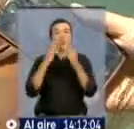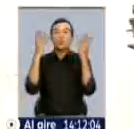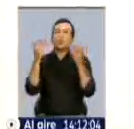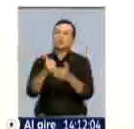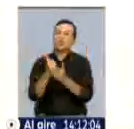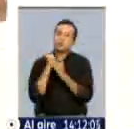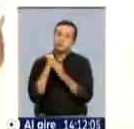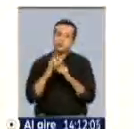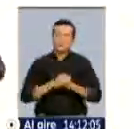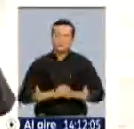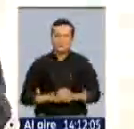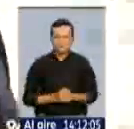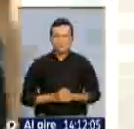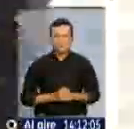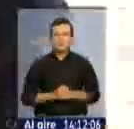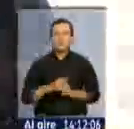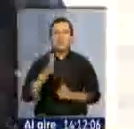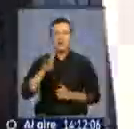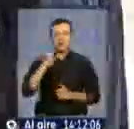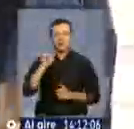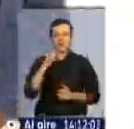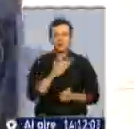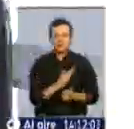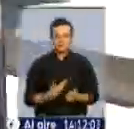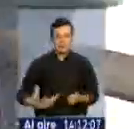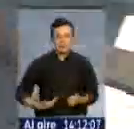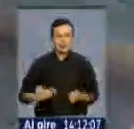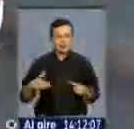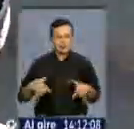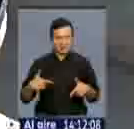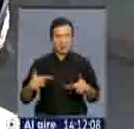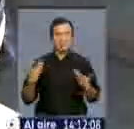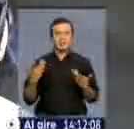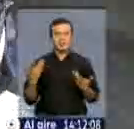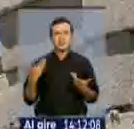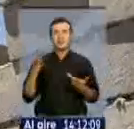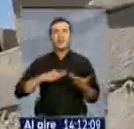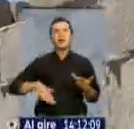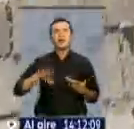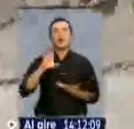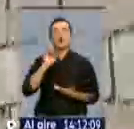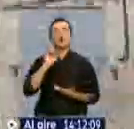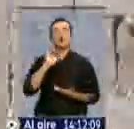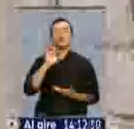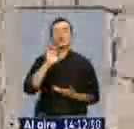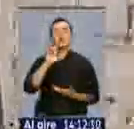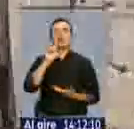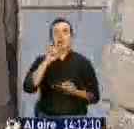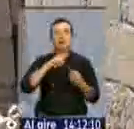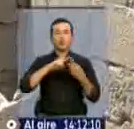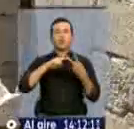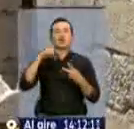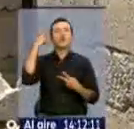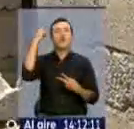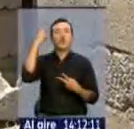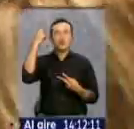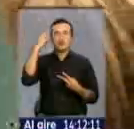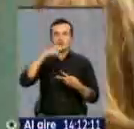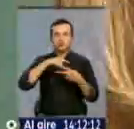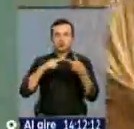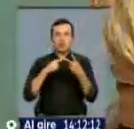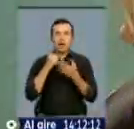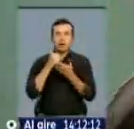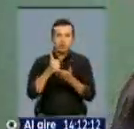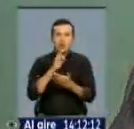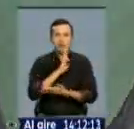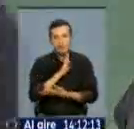todos. La esposa del primer mandatario recorrió varios hogares en Cotocollao y La Roldós, donde entregó ayudas técnicas y se